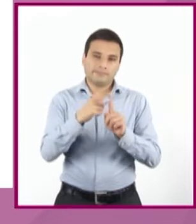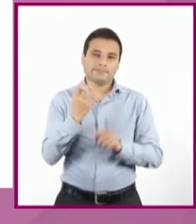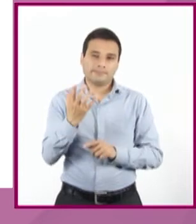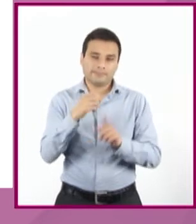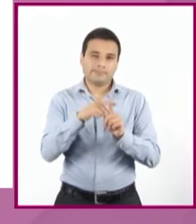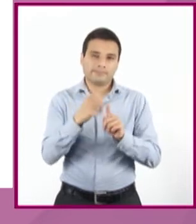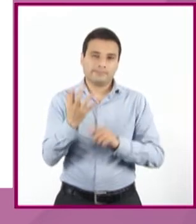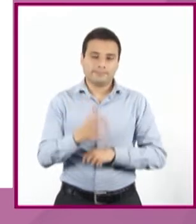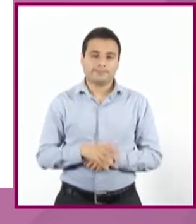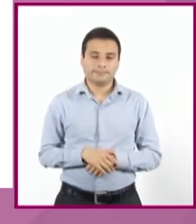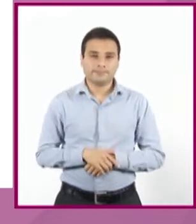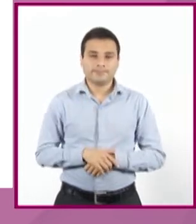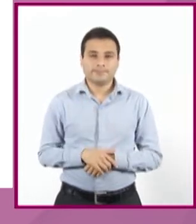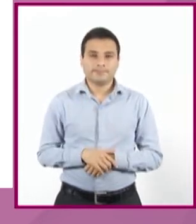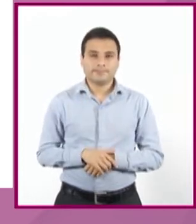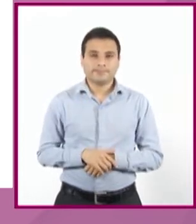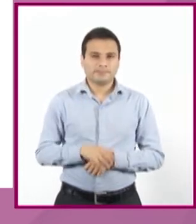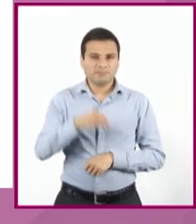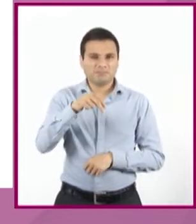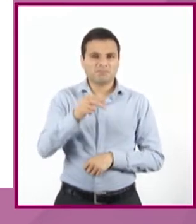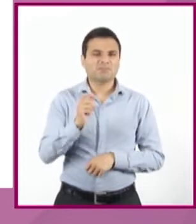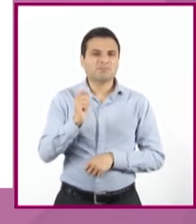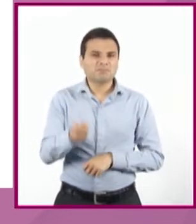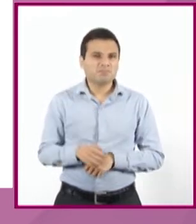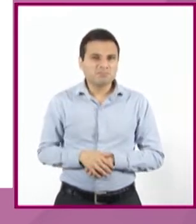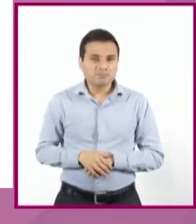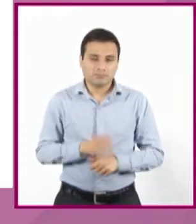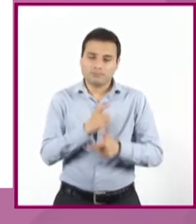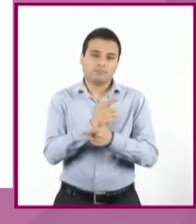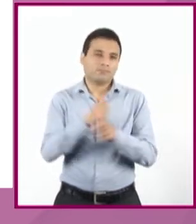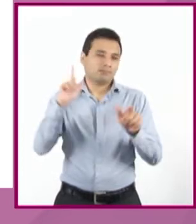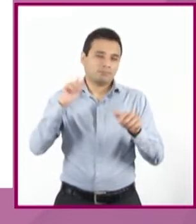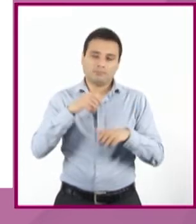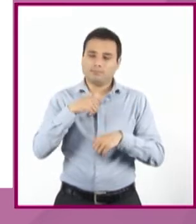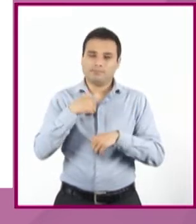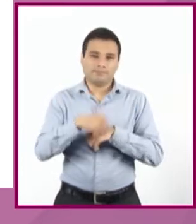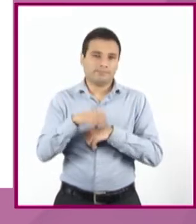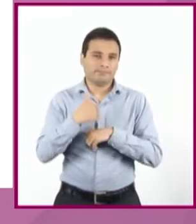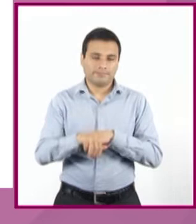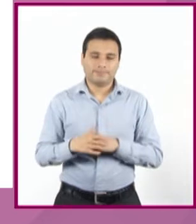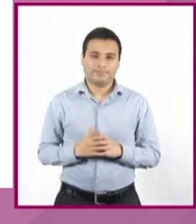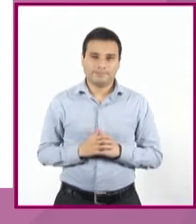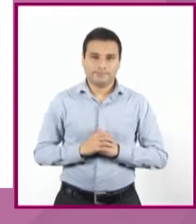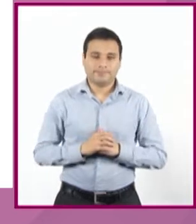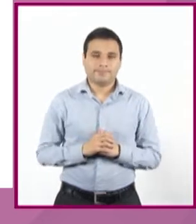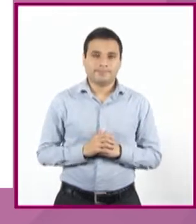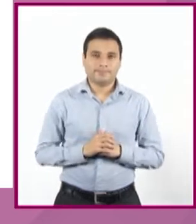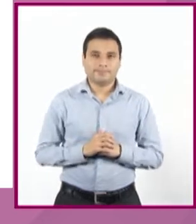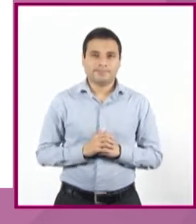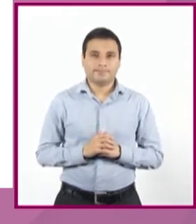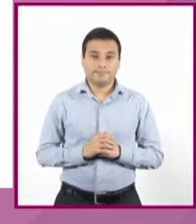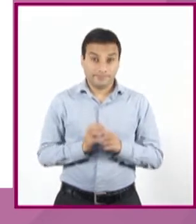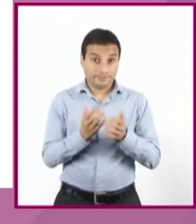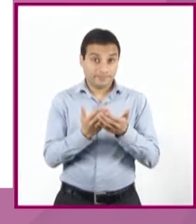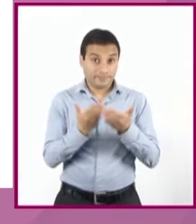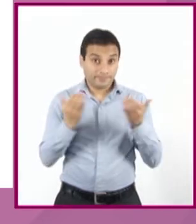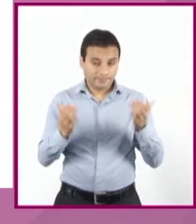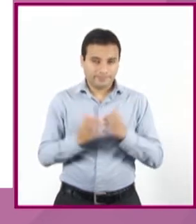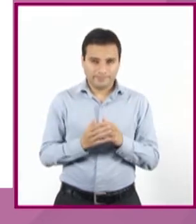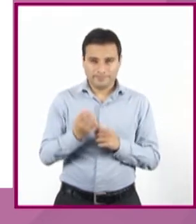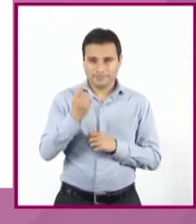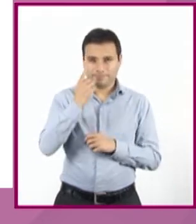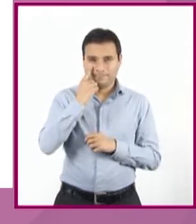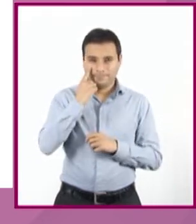diferencia de los términos y n es cualquier término de la sucesión. Ahora, usaremos